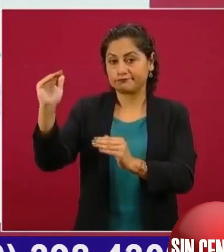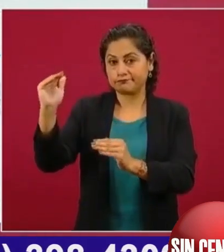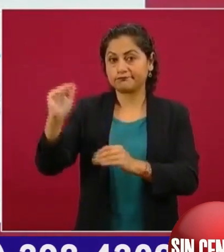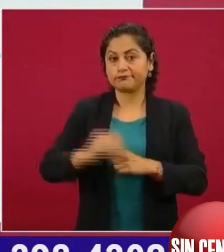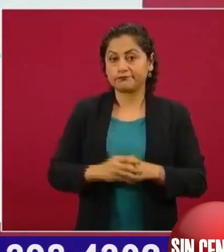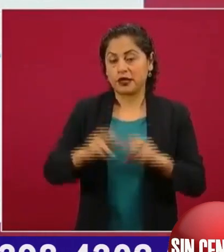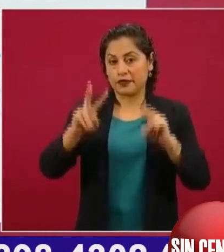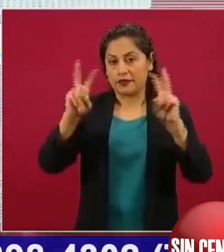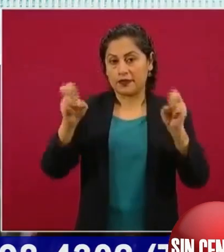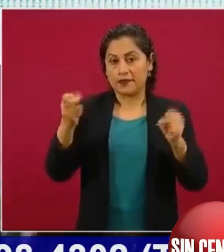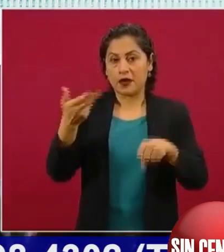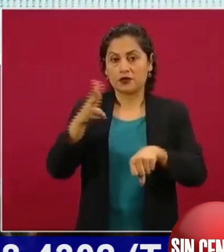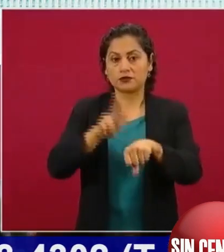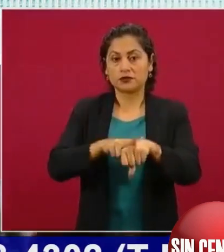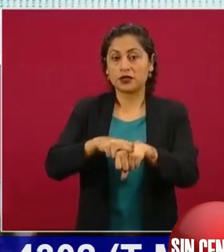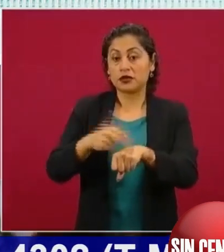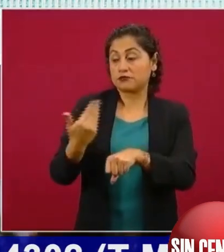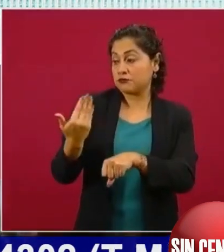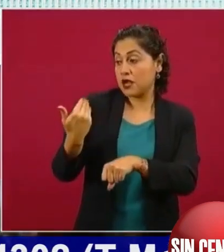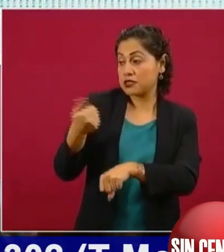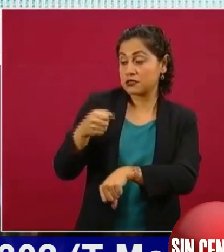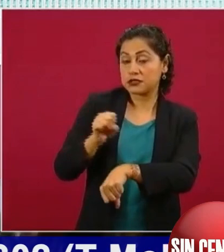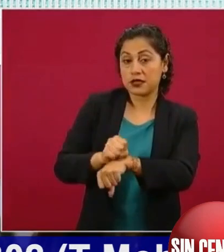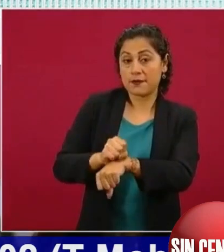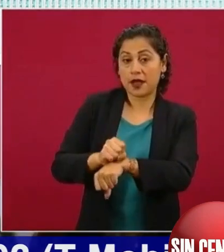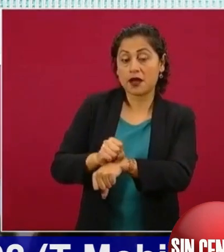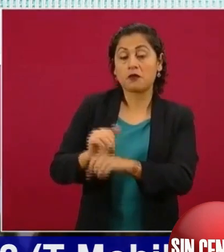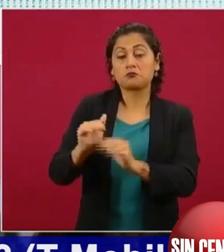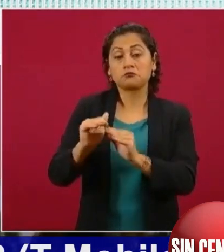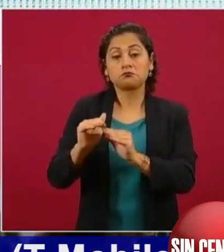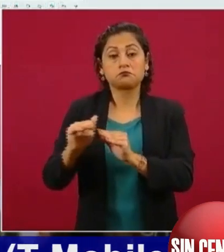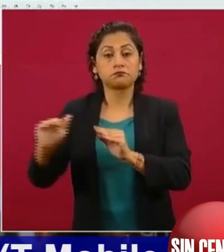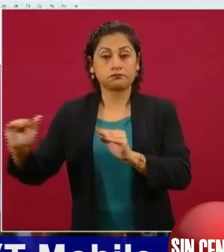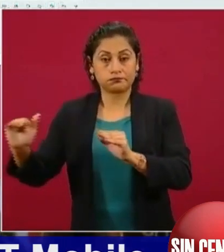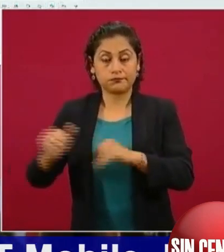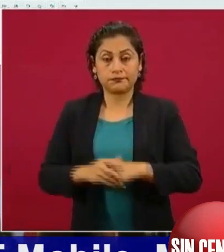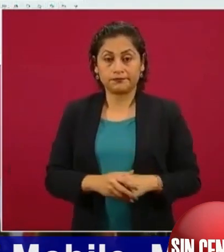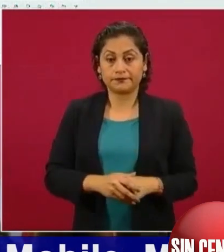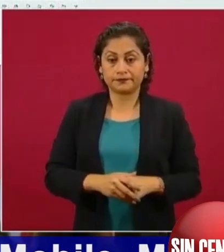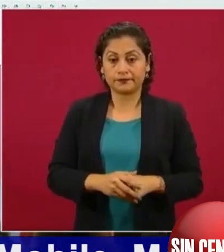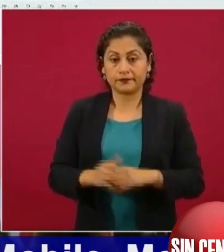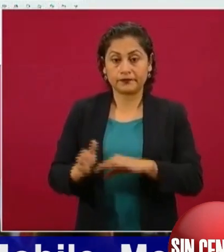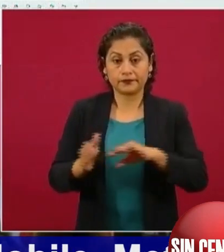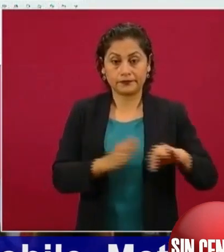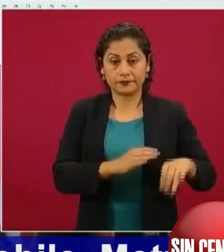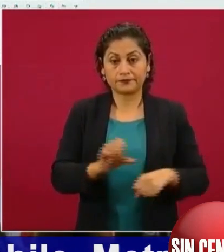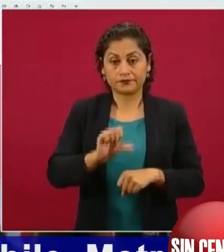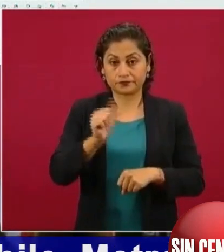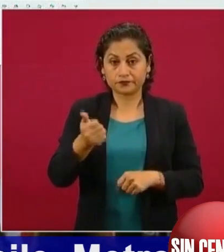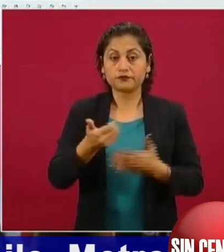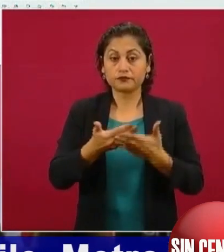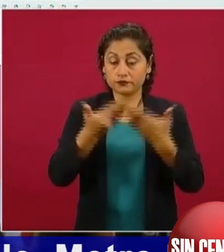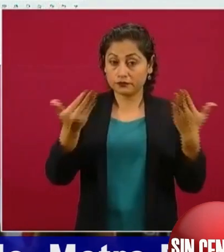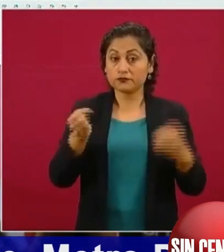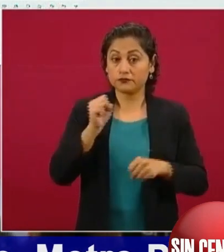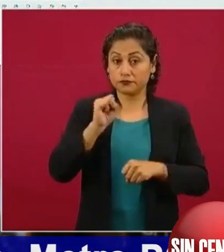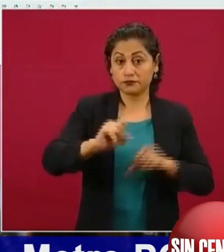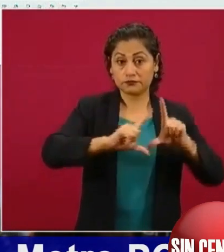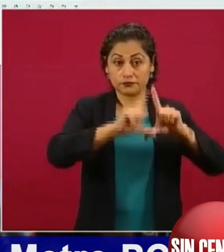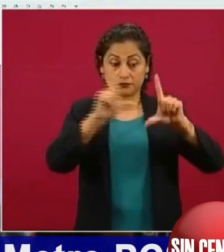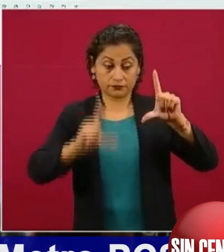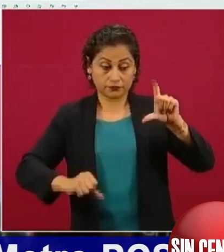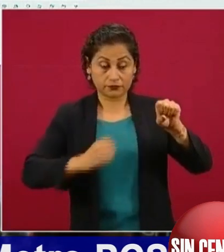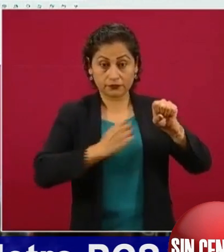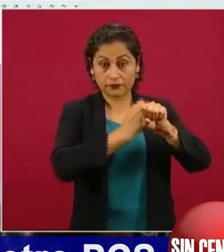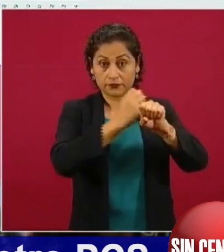Y recientemente, en la última semana, tenemos estabilidad. La siguiente, por favor. Vámonos ahora sí, estado por estado, con